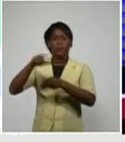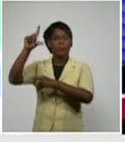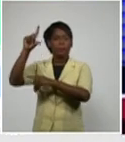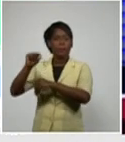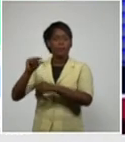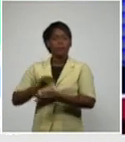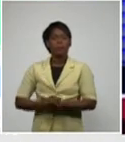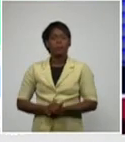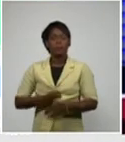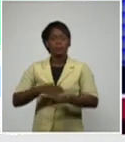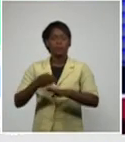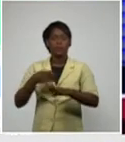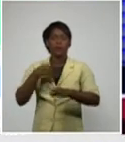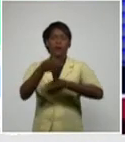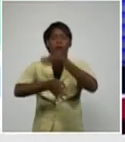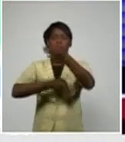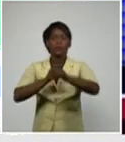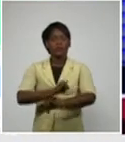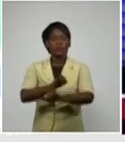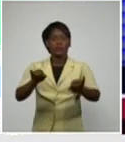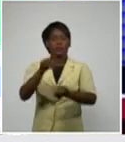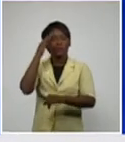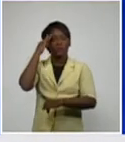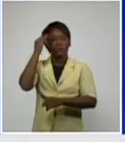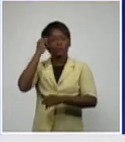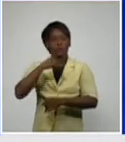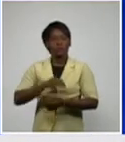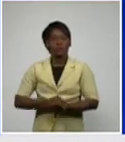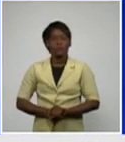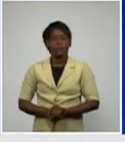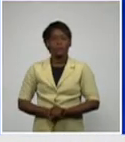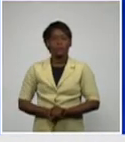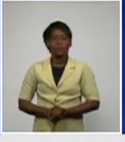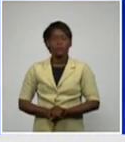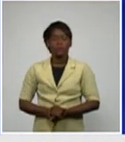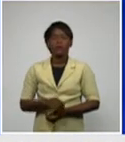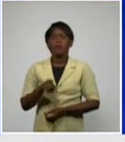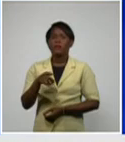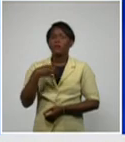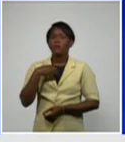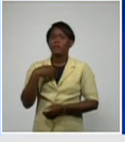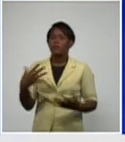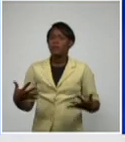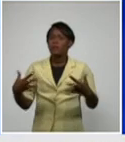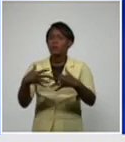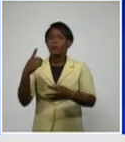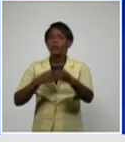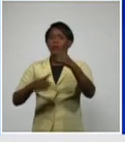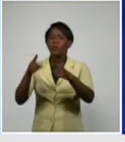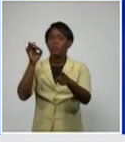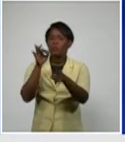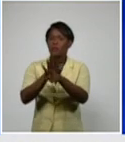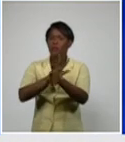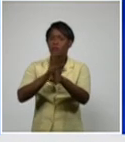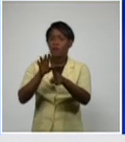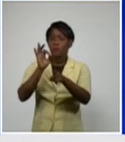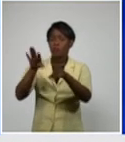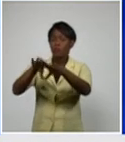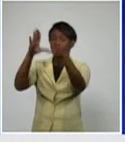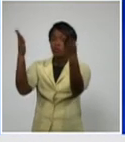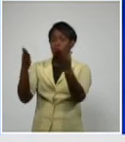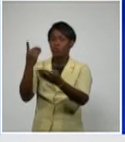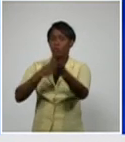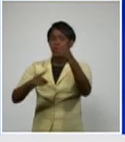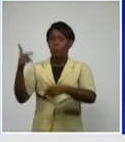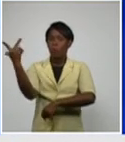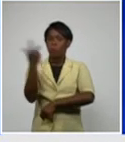algunos gráficos con esta situación. Tiene mucho que ver también, doctor, con ya el inicio de la vacunación con diferentes fármacos también